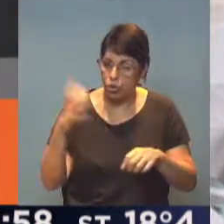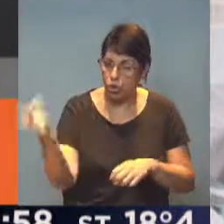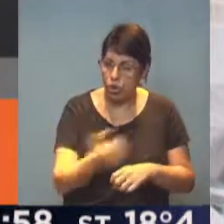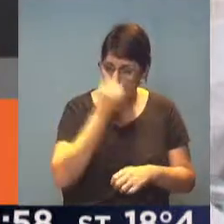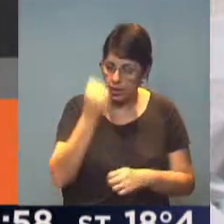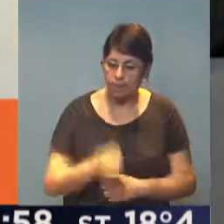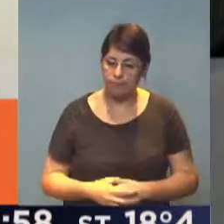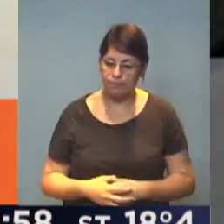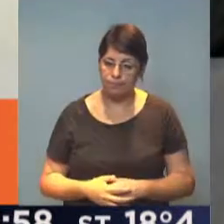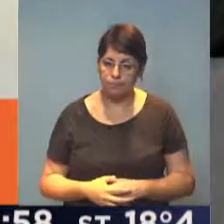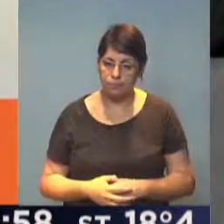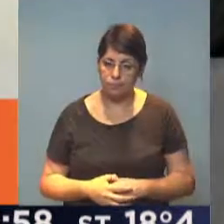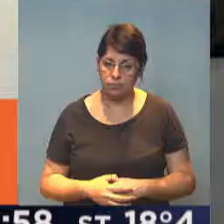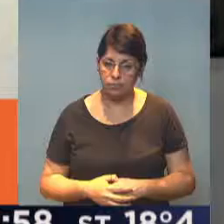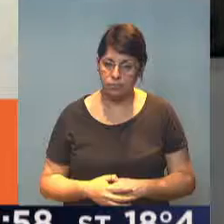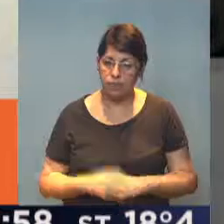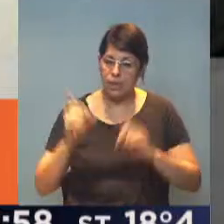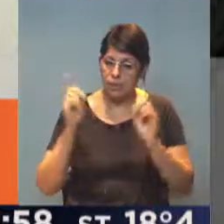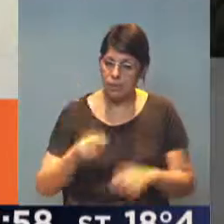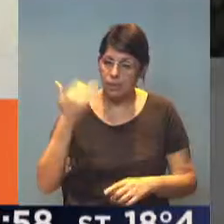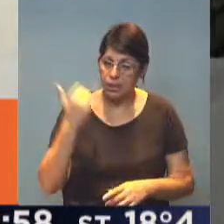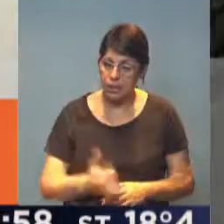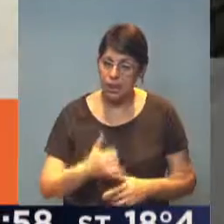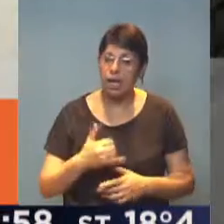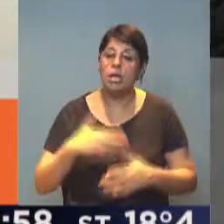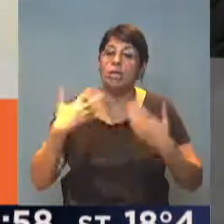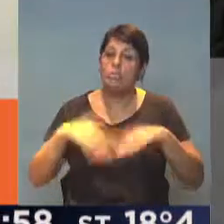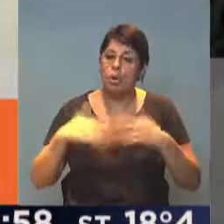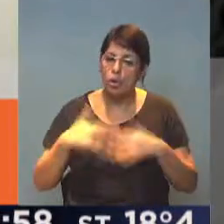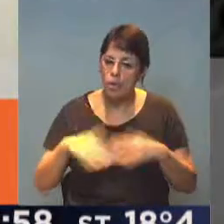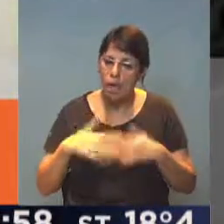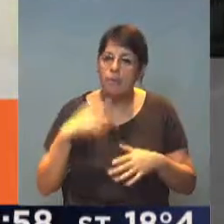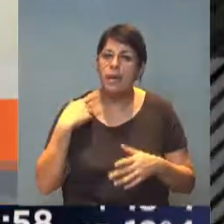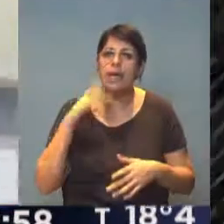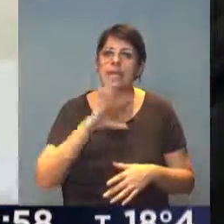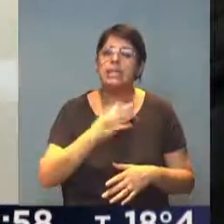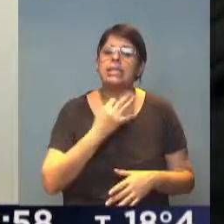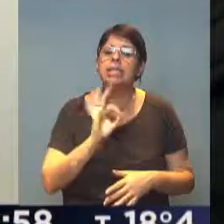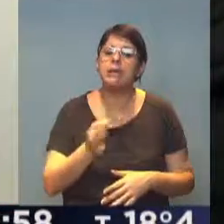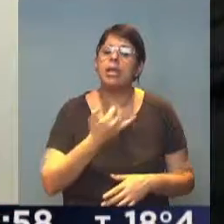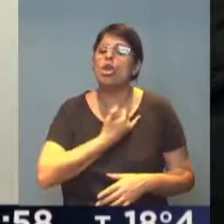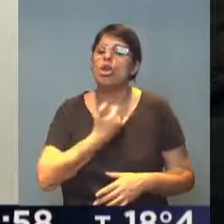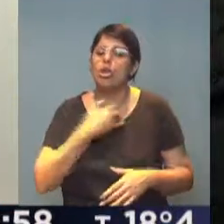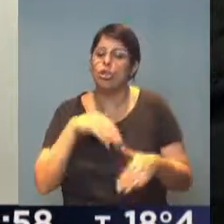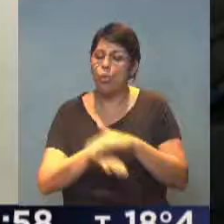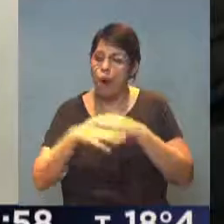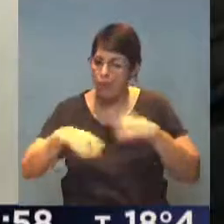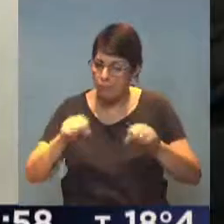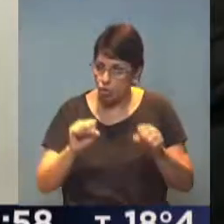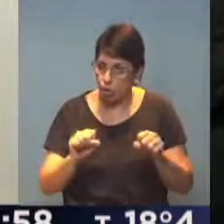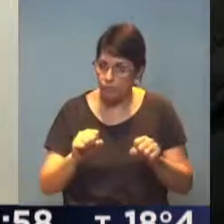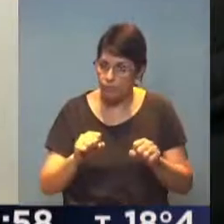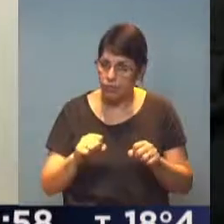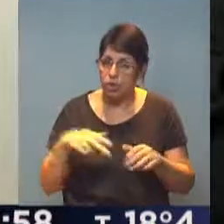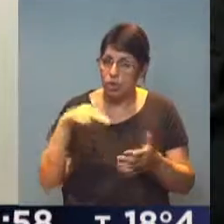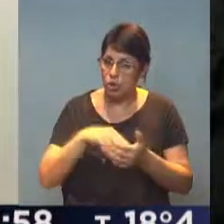secuestrando, y incluso hasta tenemos problemas logísticos para administrar los espacios para tener en depósito esas motos, pero esta es